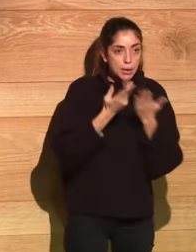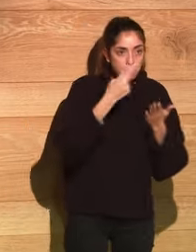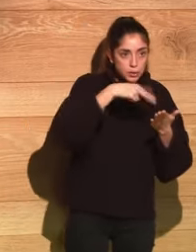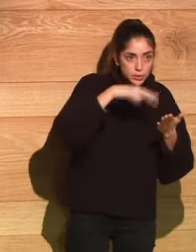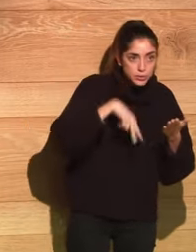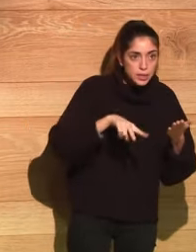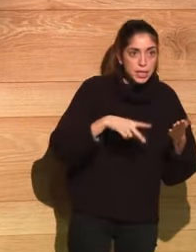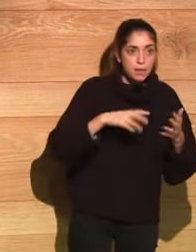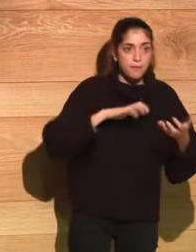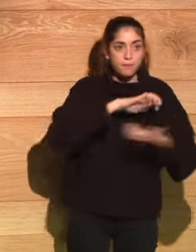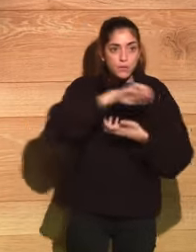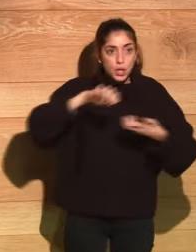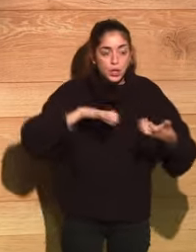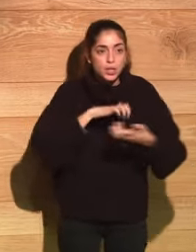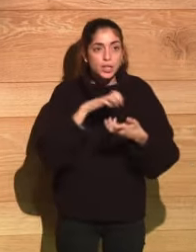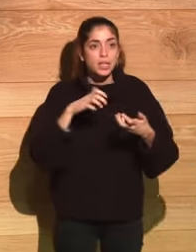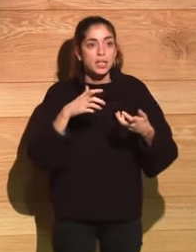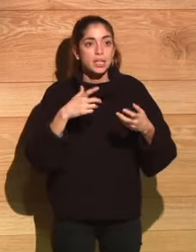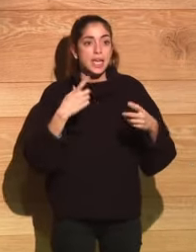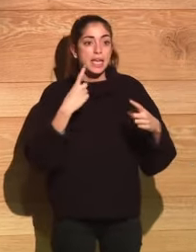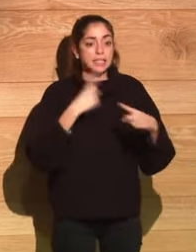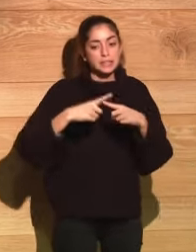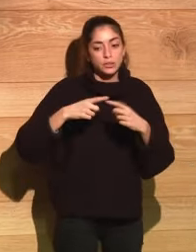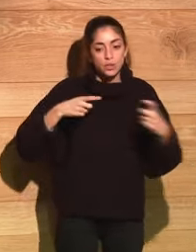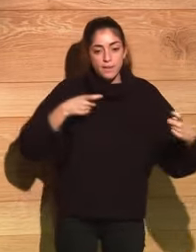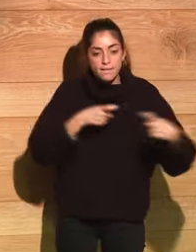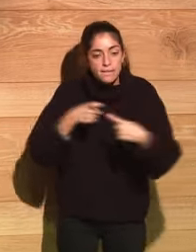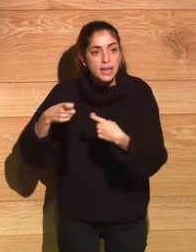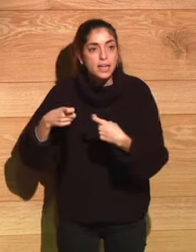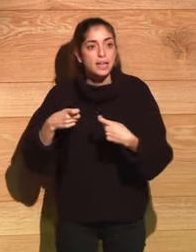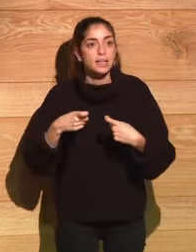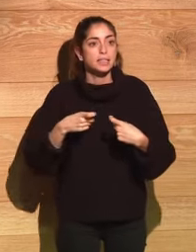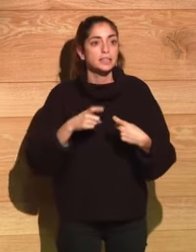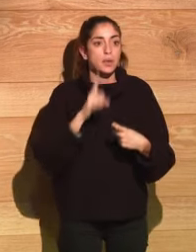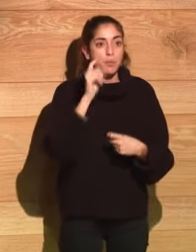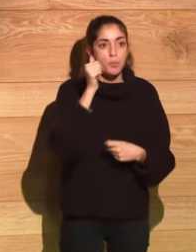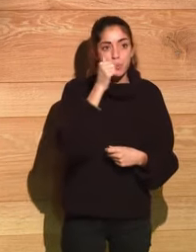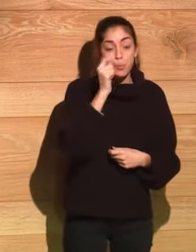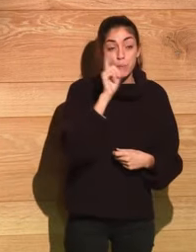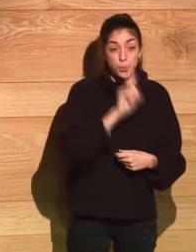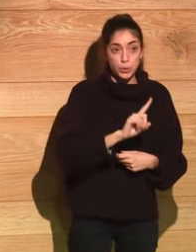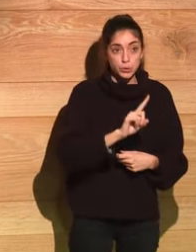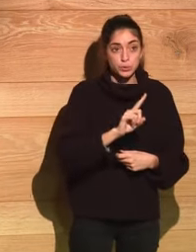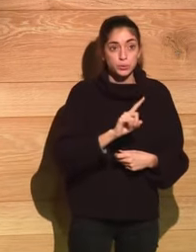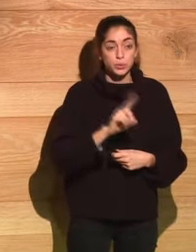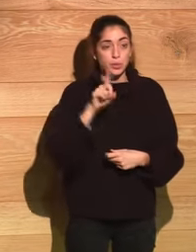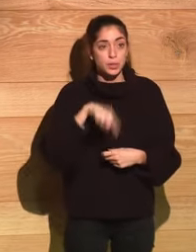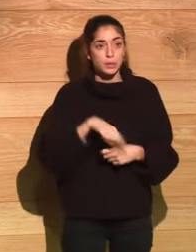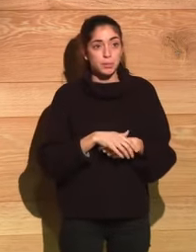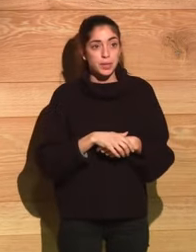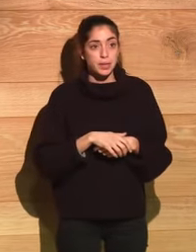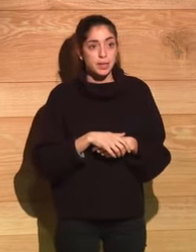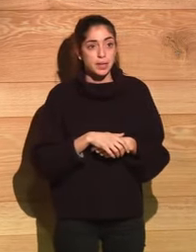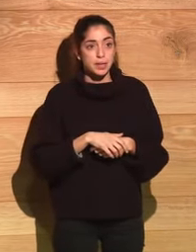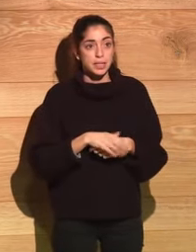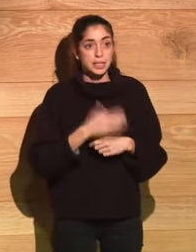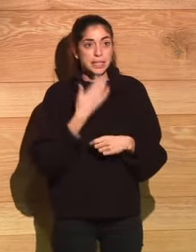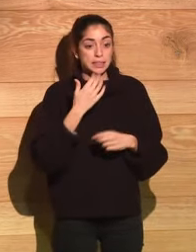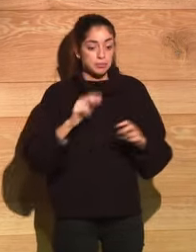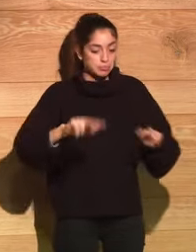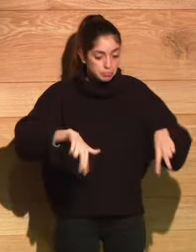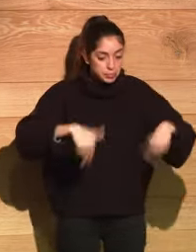violencia, la guerra de sexos, el propio feminismo, la prostitución. Y si me permitís, acabo entonces